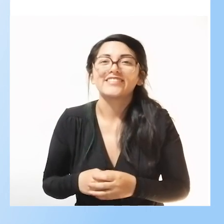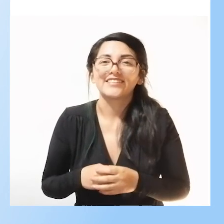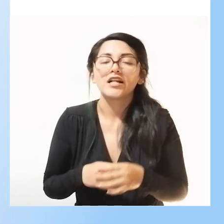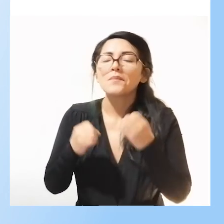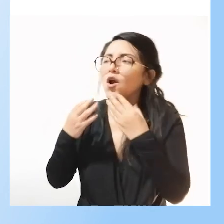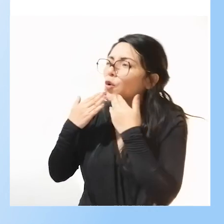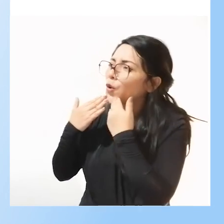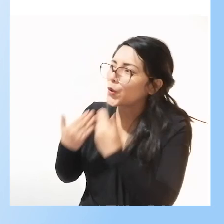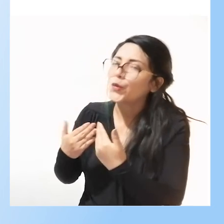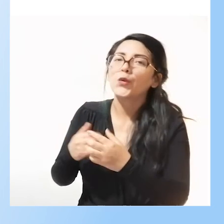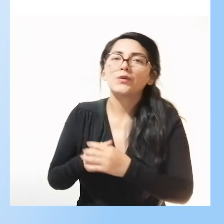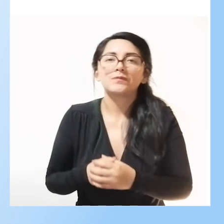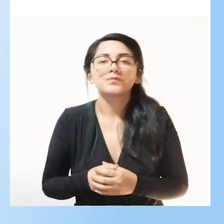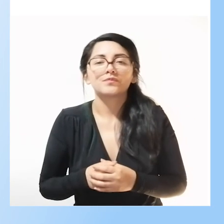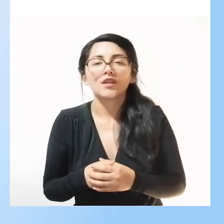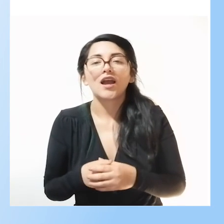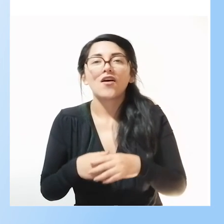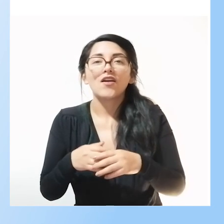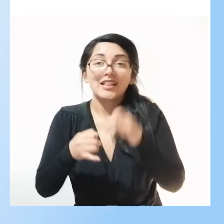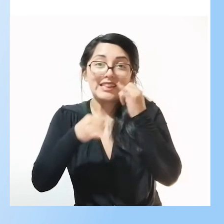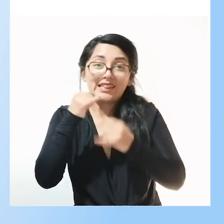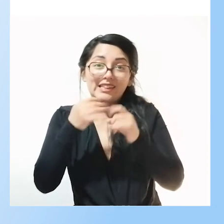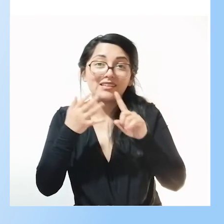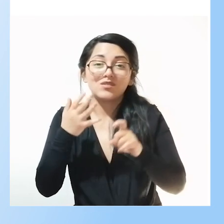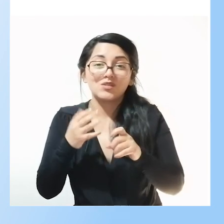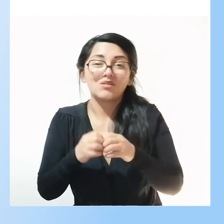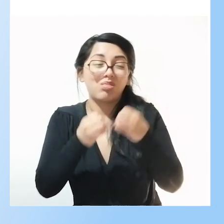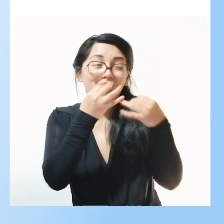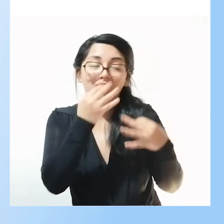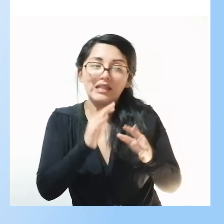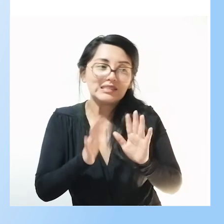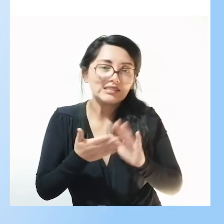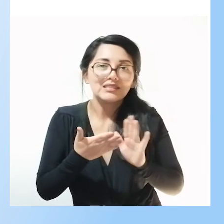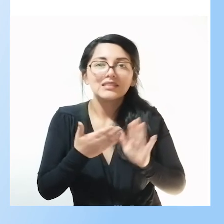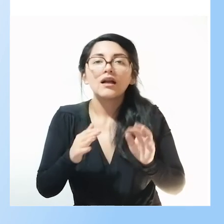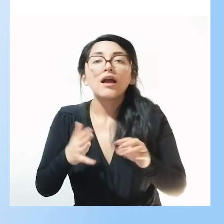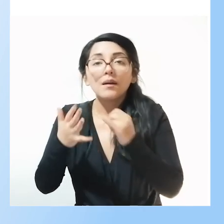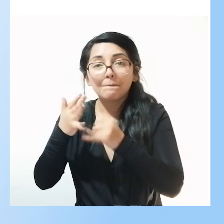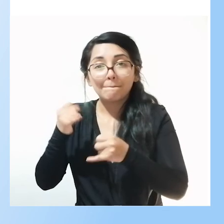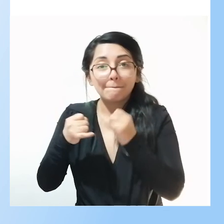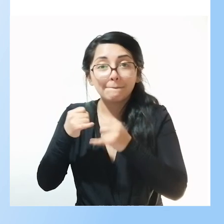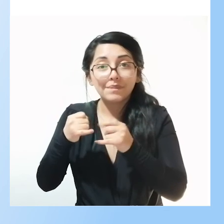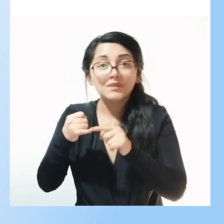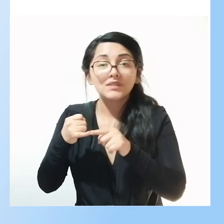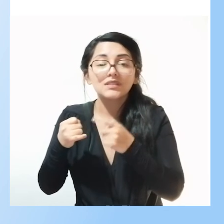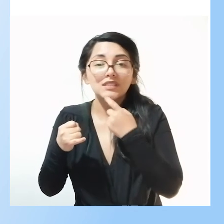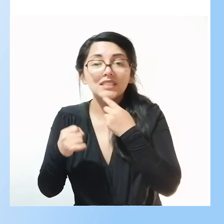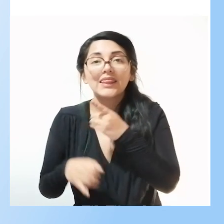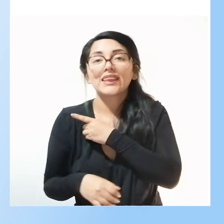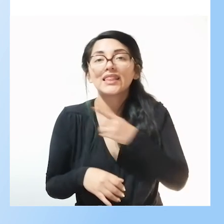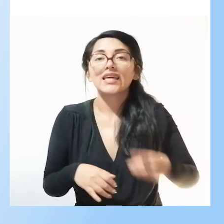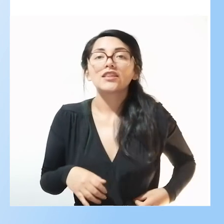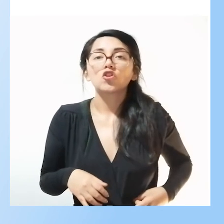gracias. Y la última pregunta, no vamos a poder contestar todas, la última pregunta que nos brindan los